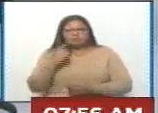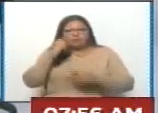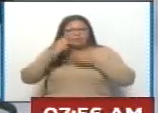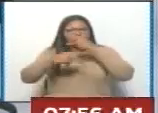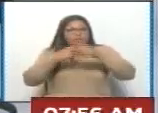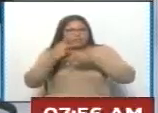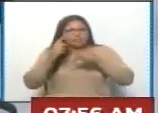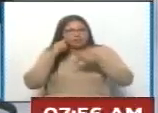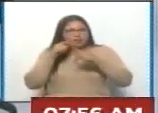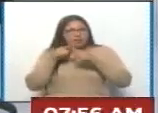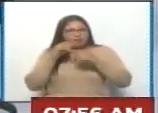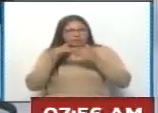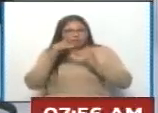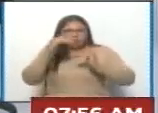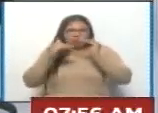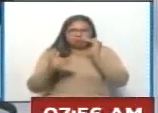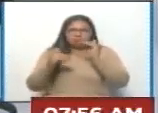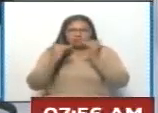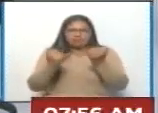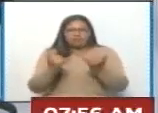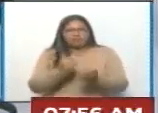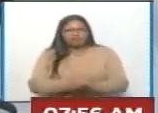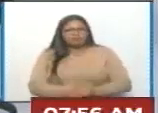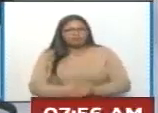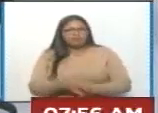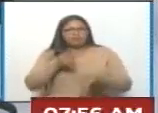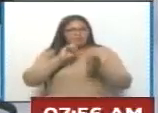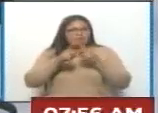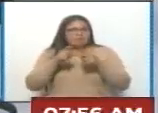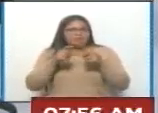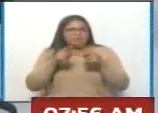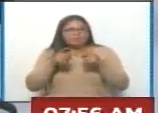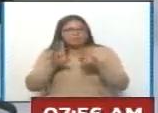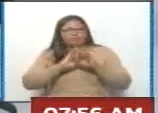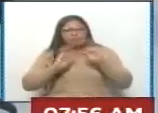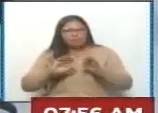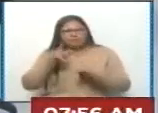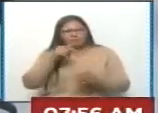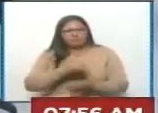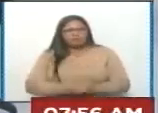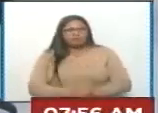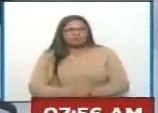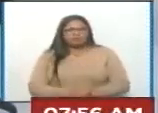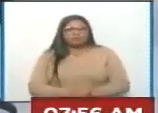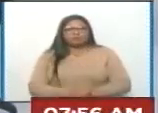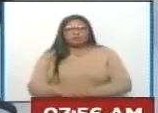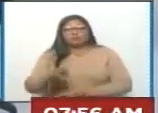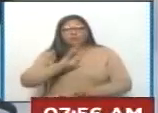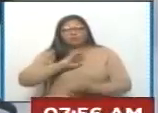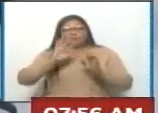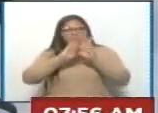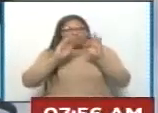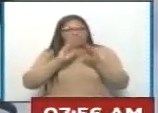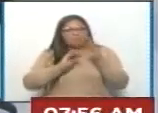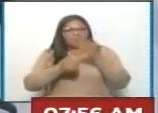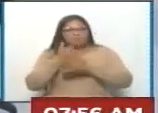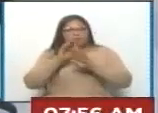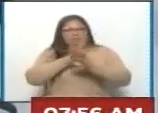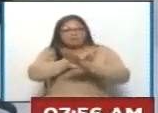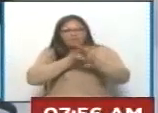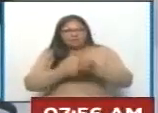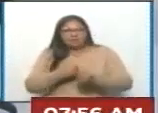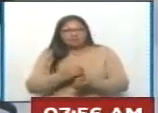político desestabilizador. ¿De qué depende la estabilidad? En la tasa de cambio, de que tengamos mayor fortaleza,